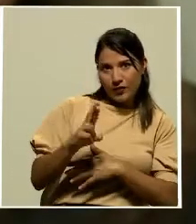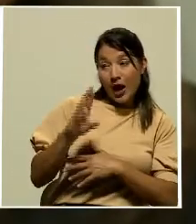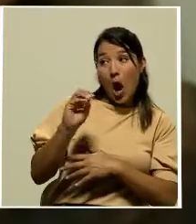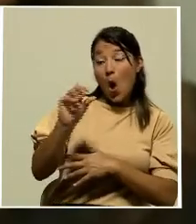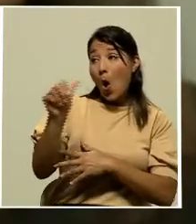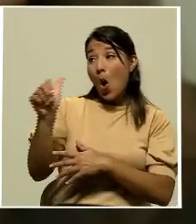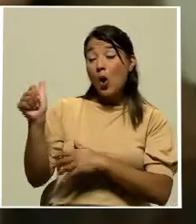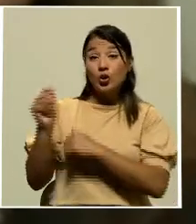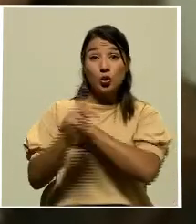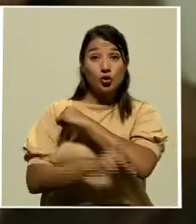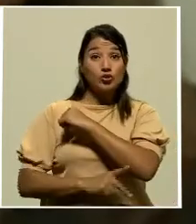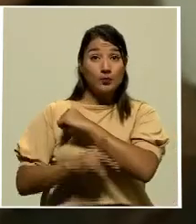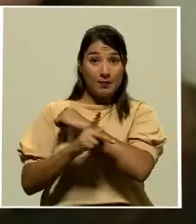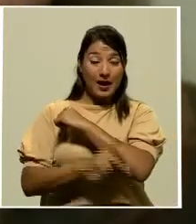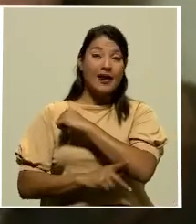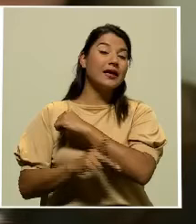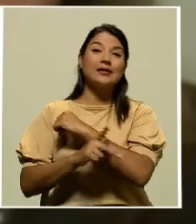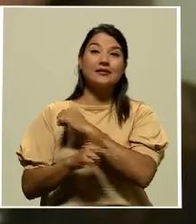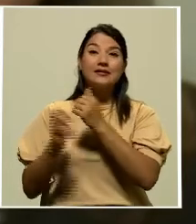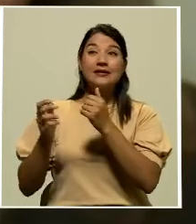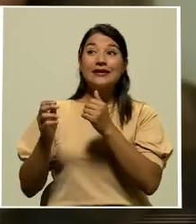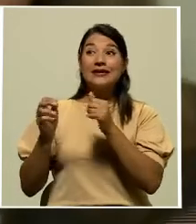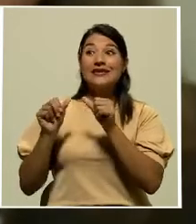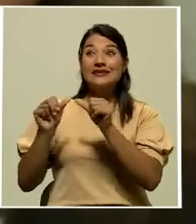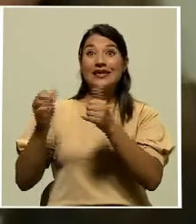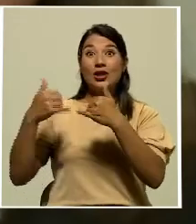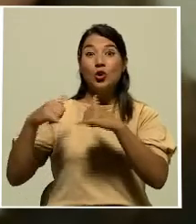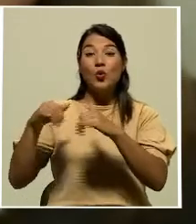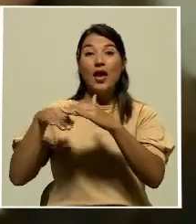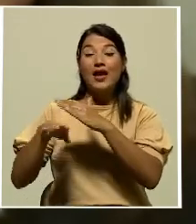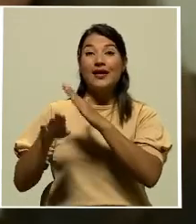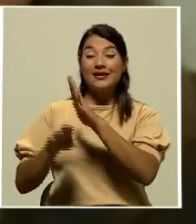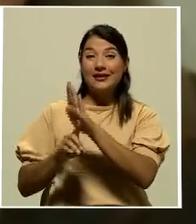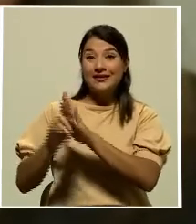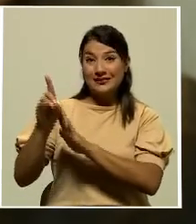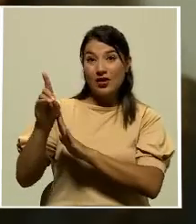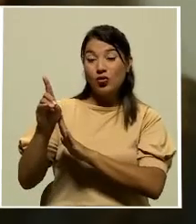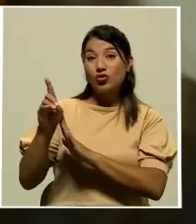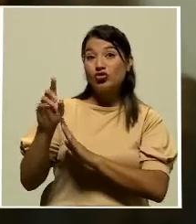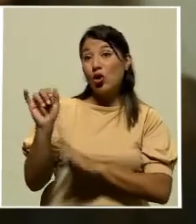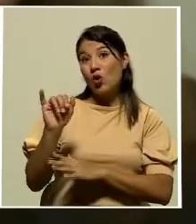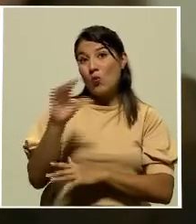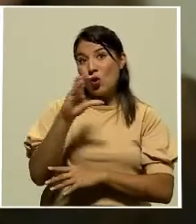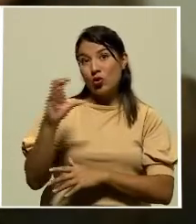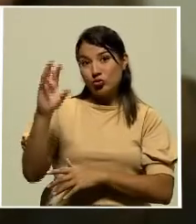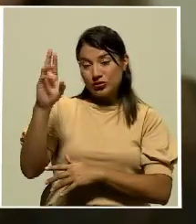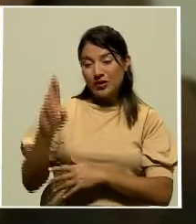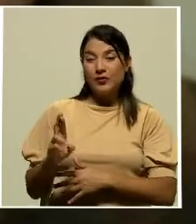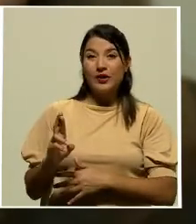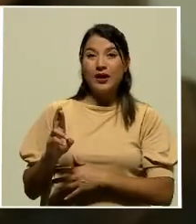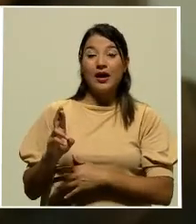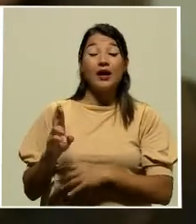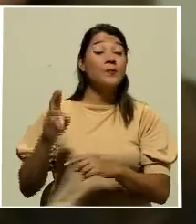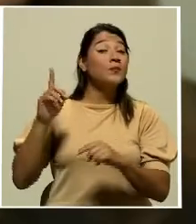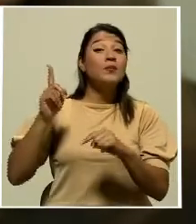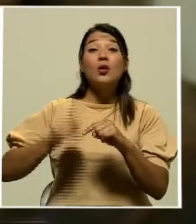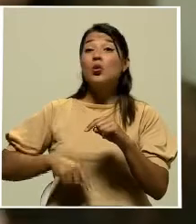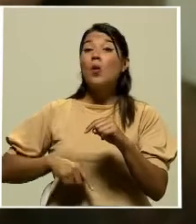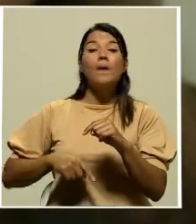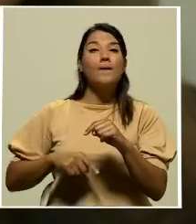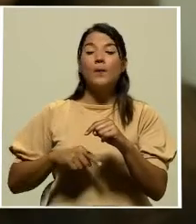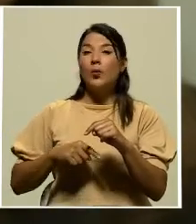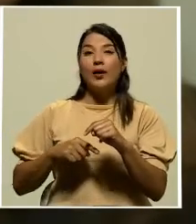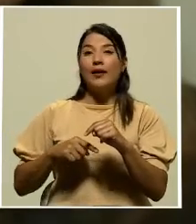países, não, em vias de desenvolvimento, países de renda média alta, como Costa Rica, não pode se dar